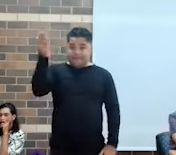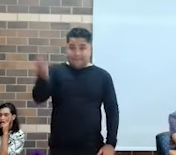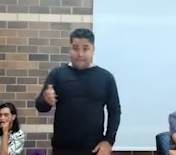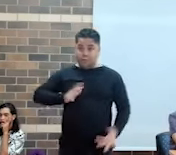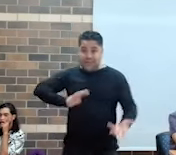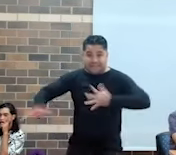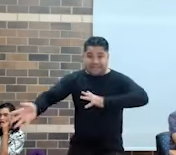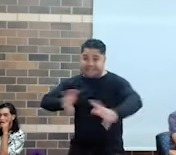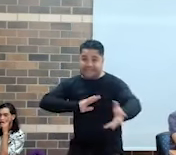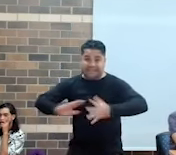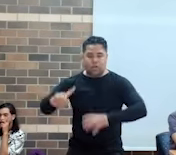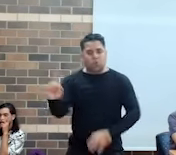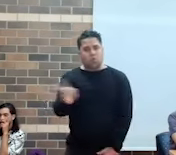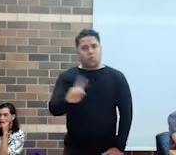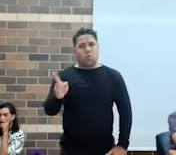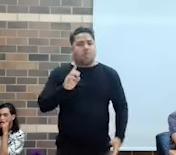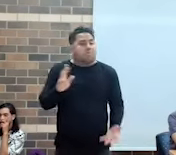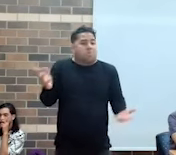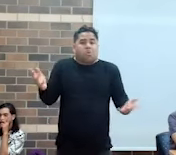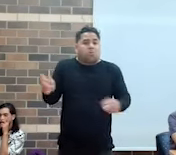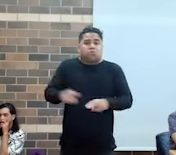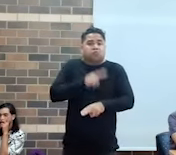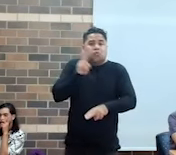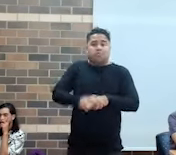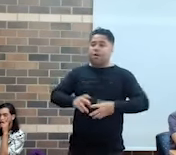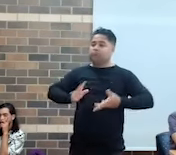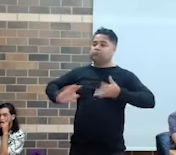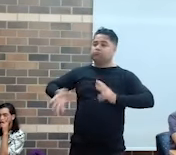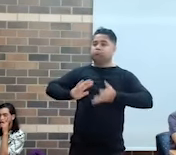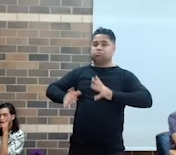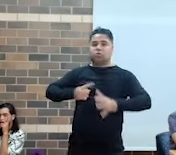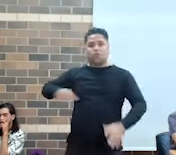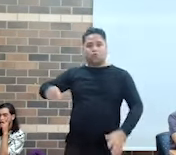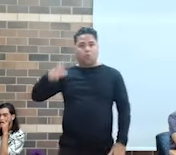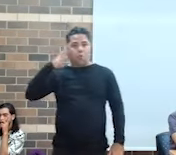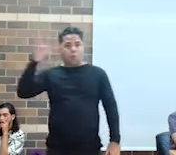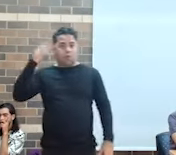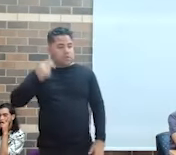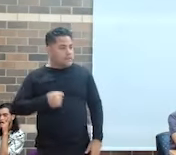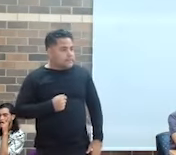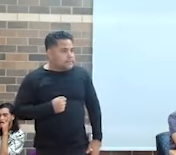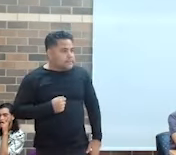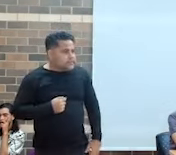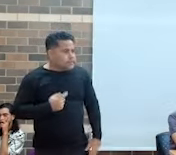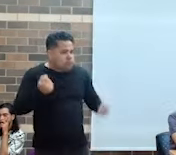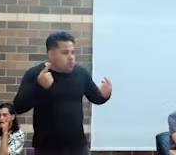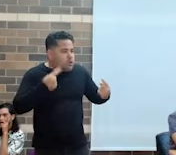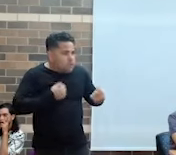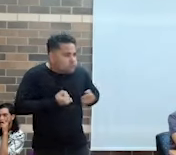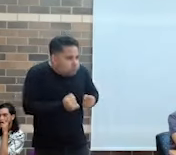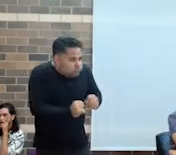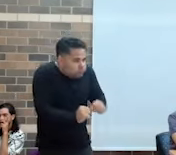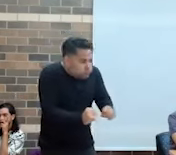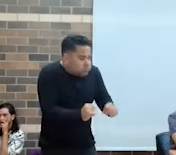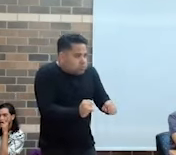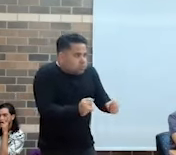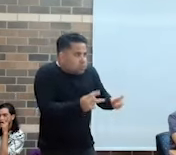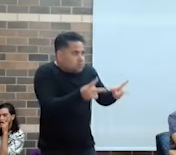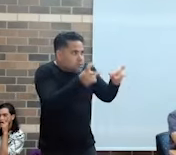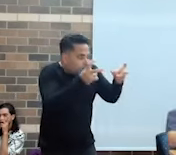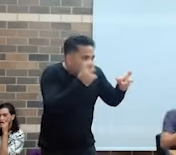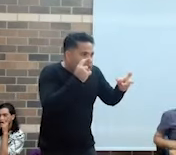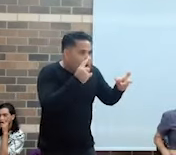lengua, pero normalizar lo básico, nosotros los oyentes estoy seguro que estarían muy agradecidos de que lo usaran. Por un lado se nos haría ya